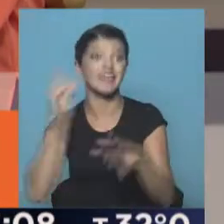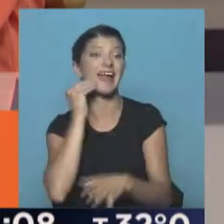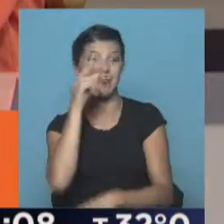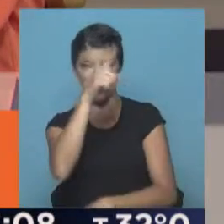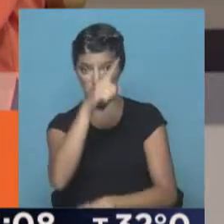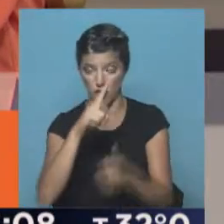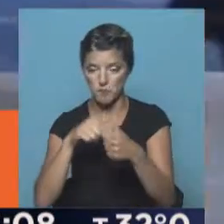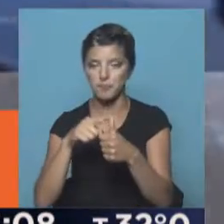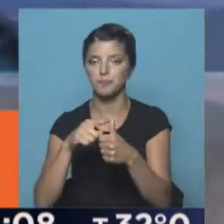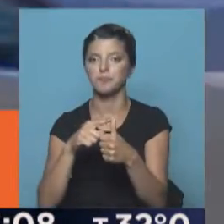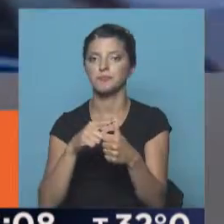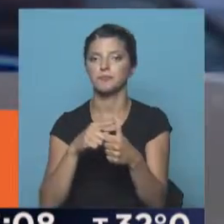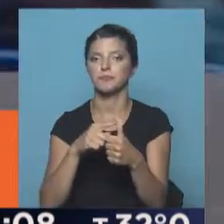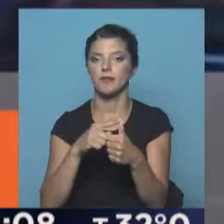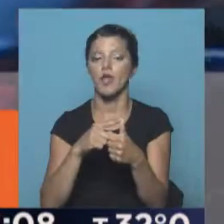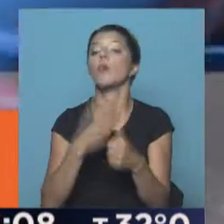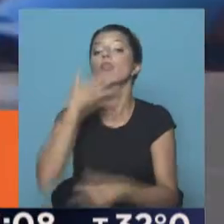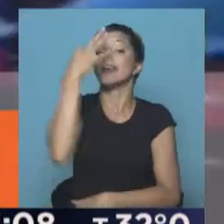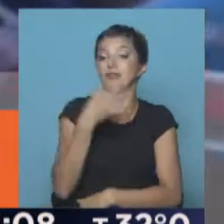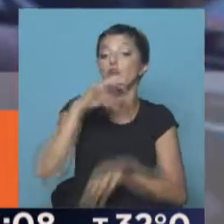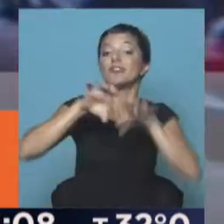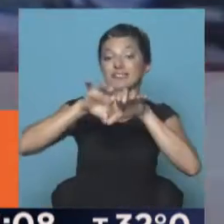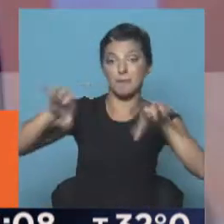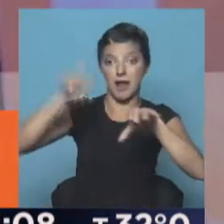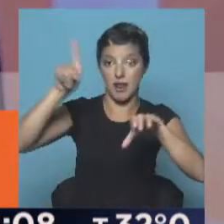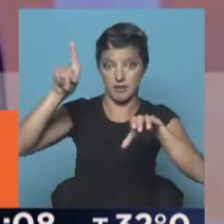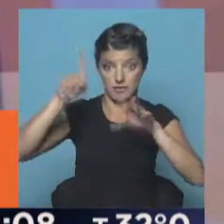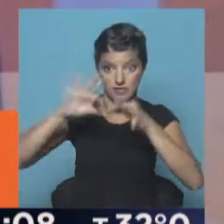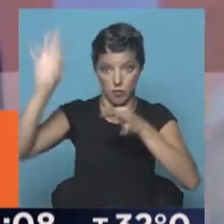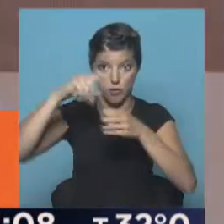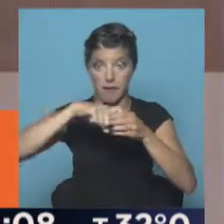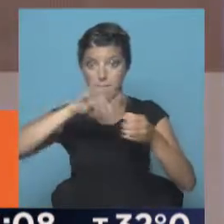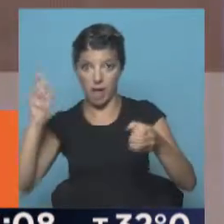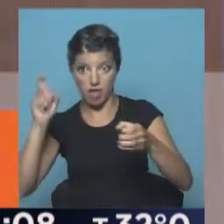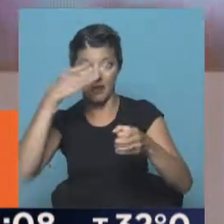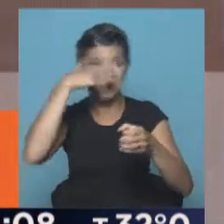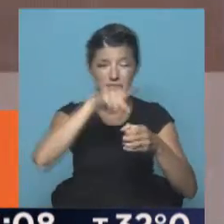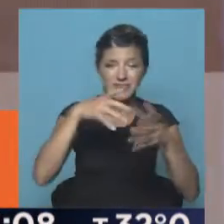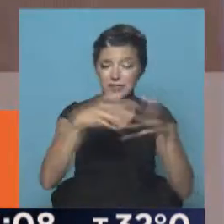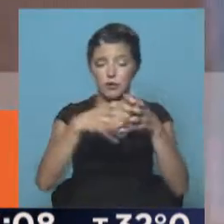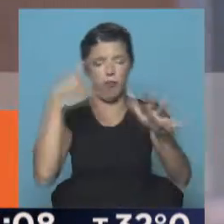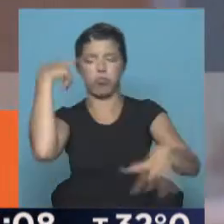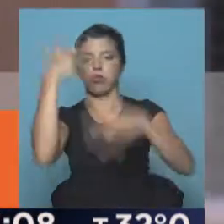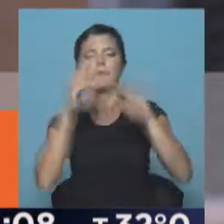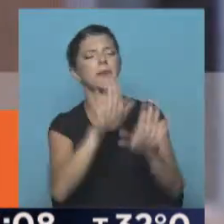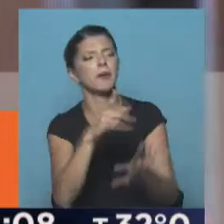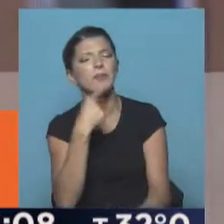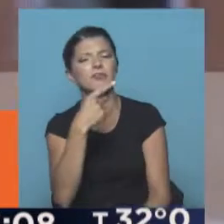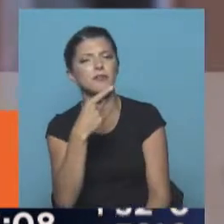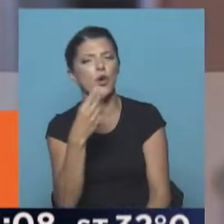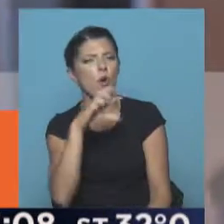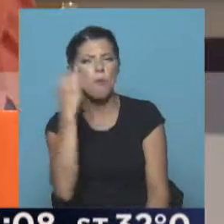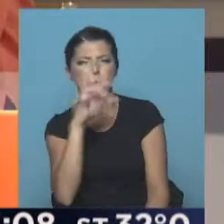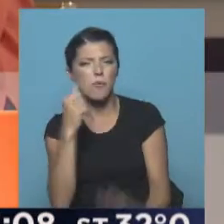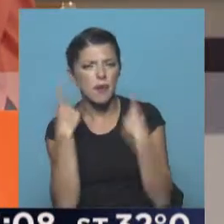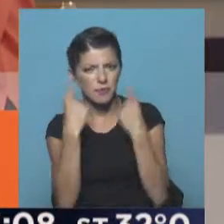sí, después del Brexit prácticamente estalla en el aire. Perdóname, Gabriel, cuando dices pura protesta, estás diciendo no